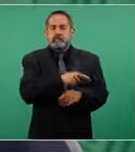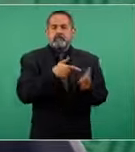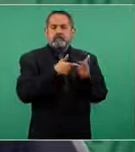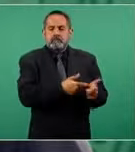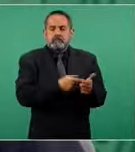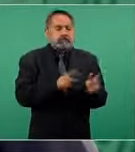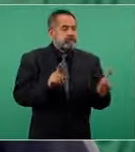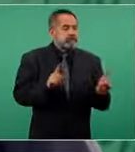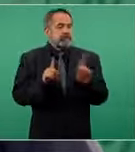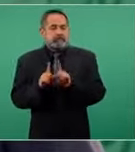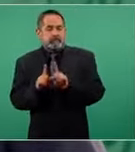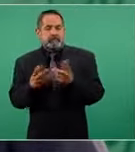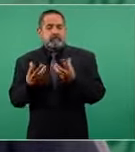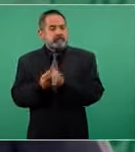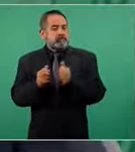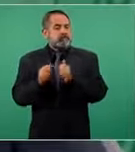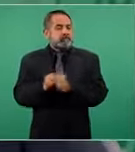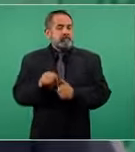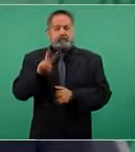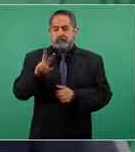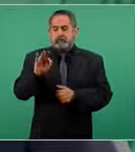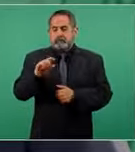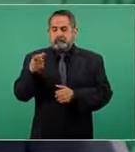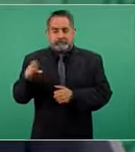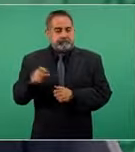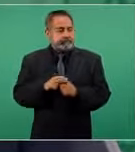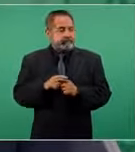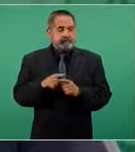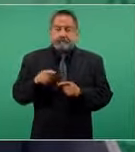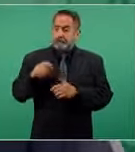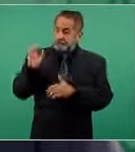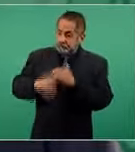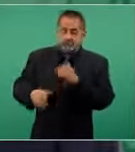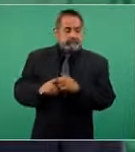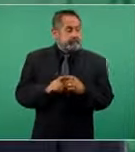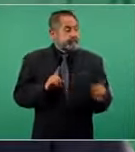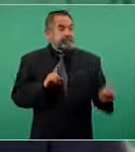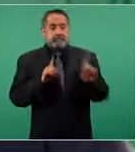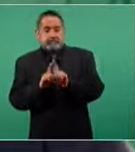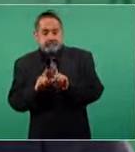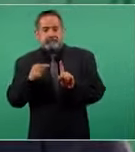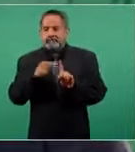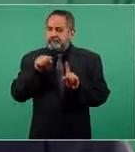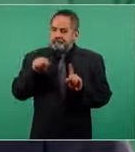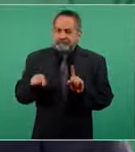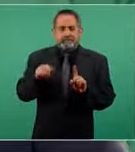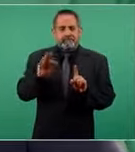con Fox y le sigue con Calderón, pues fue de los que firmó